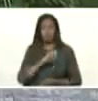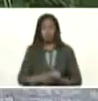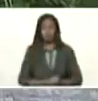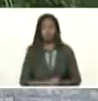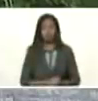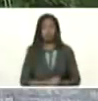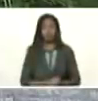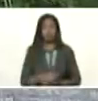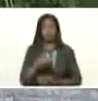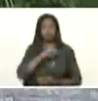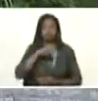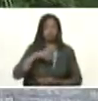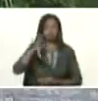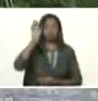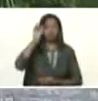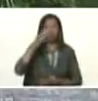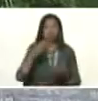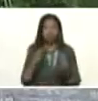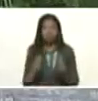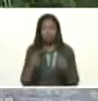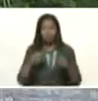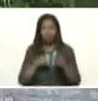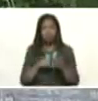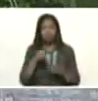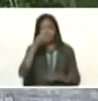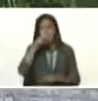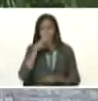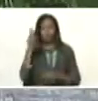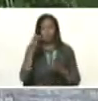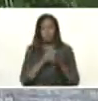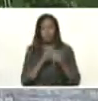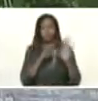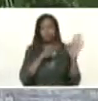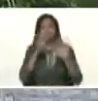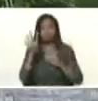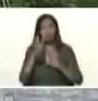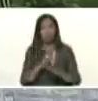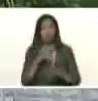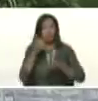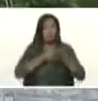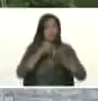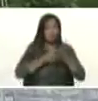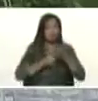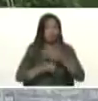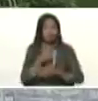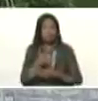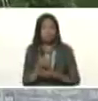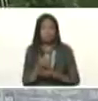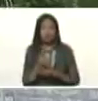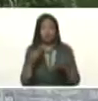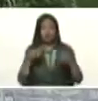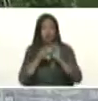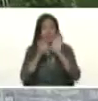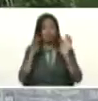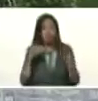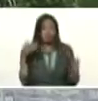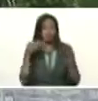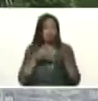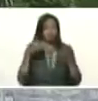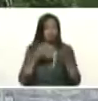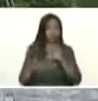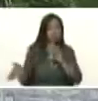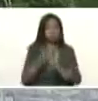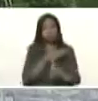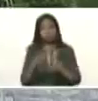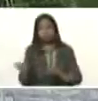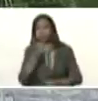tanto aprendizaje, un año 2019 de tanta batalla, confrontando amenazas,